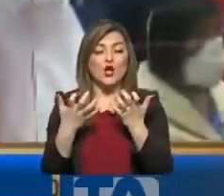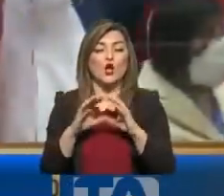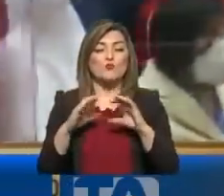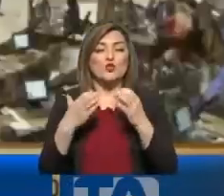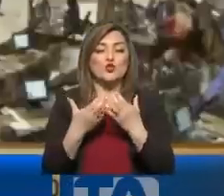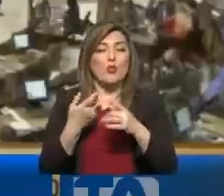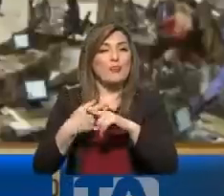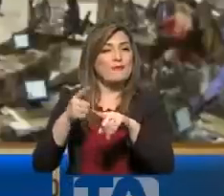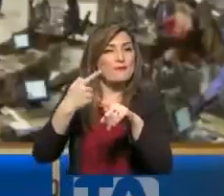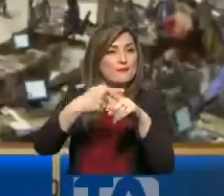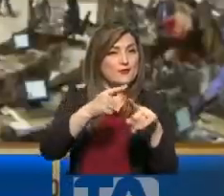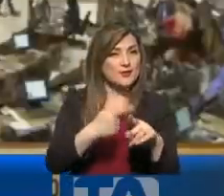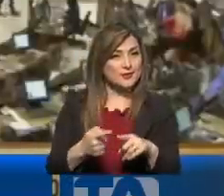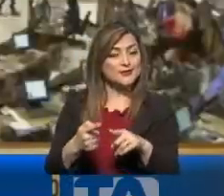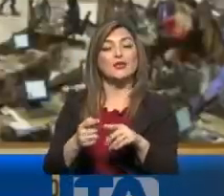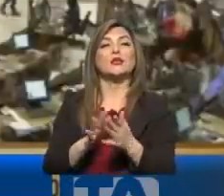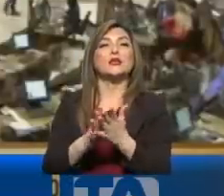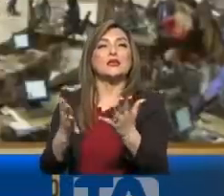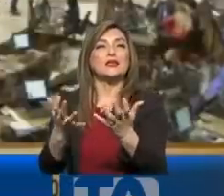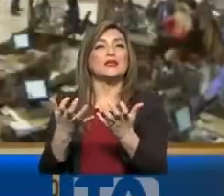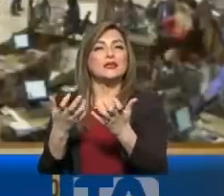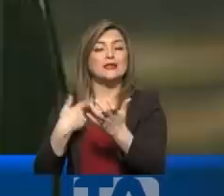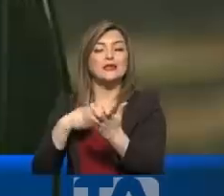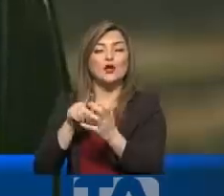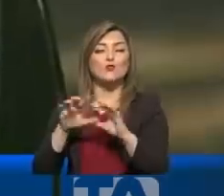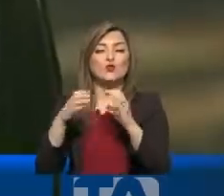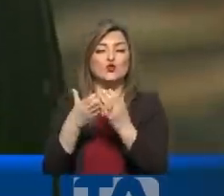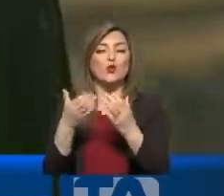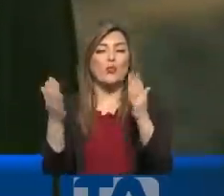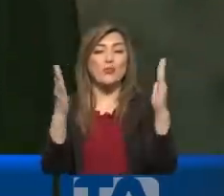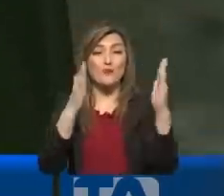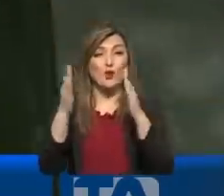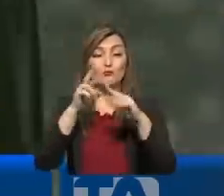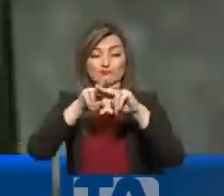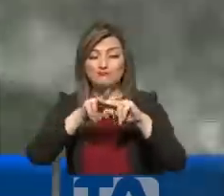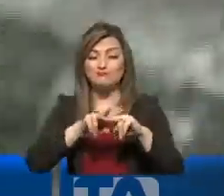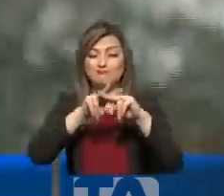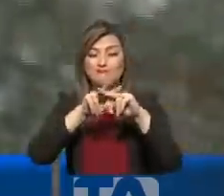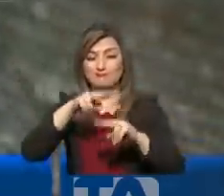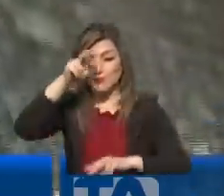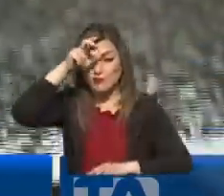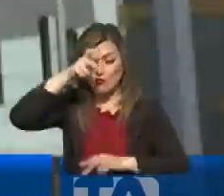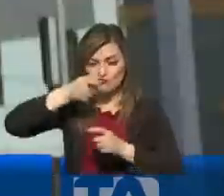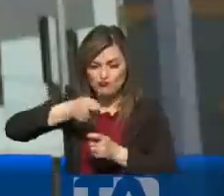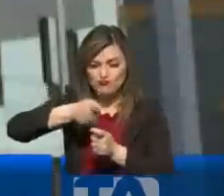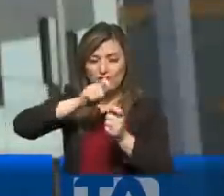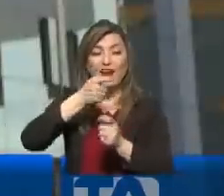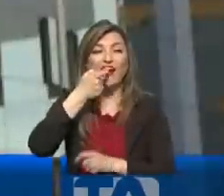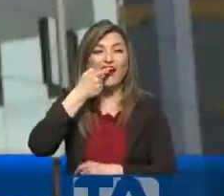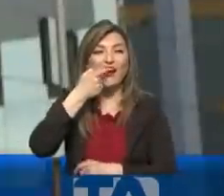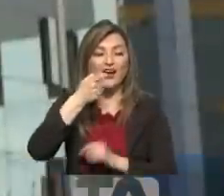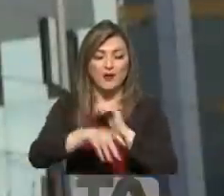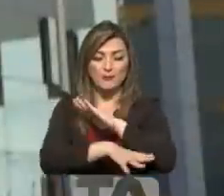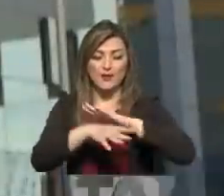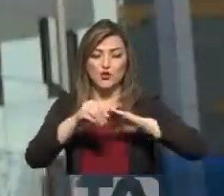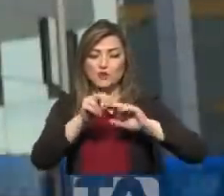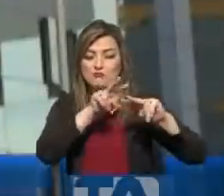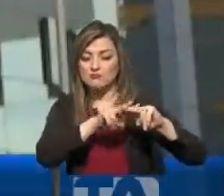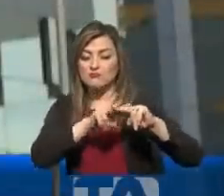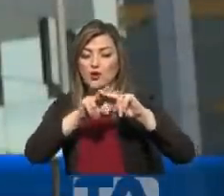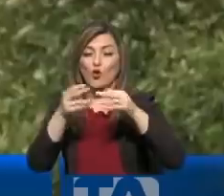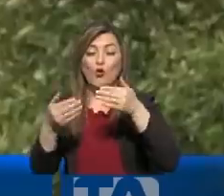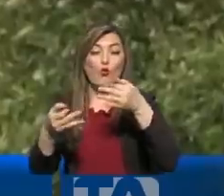Biodiversidad. Además, advierten que crearán una comisión ocasional para revisar la explotación minera y petrolera. Y hablan de un posible